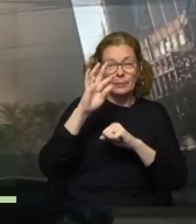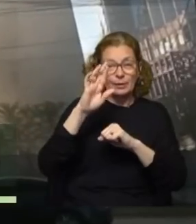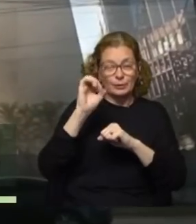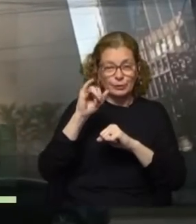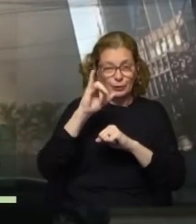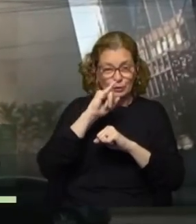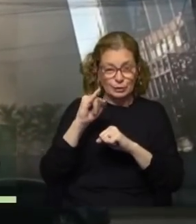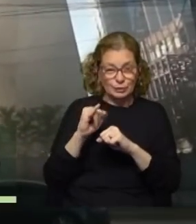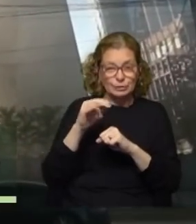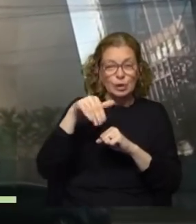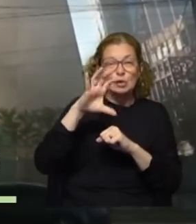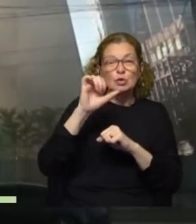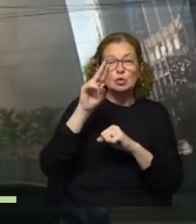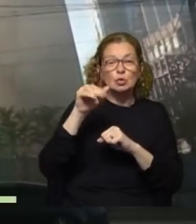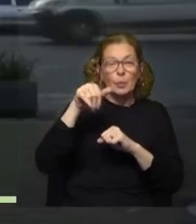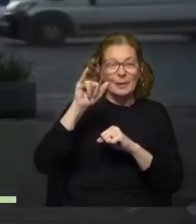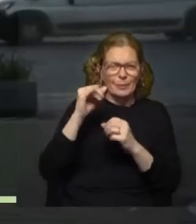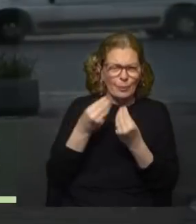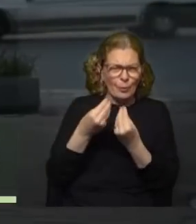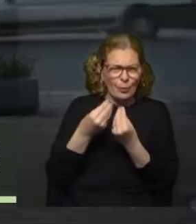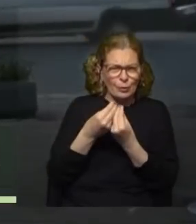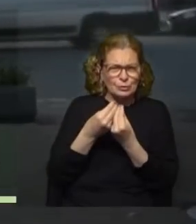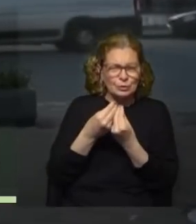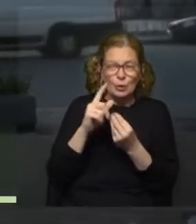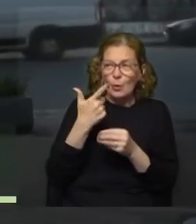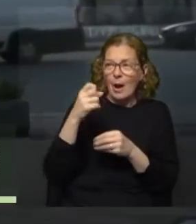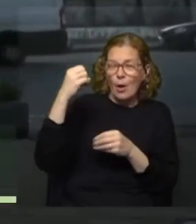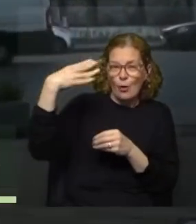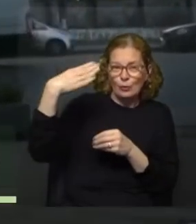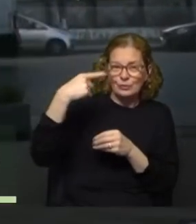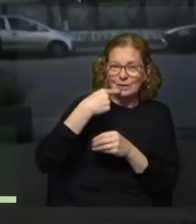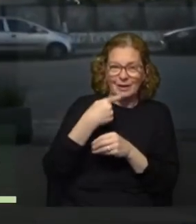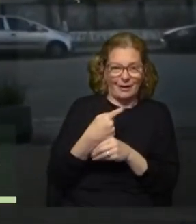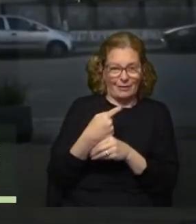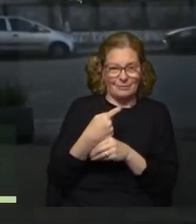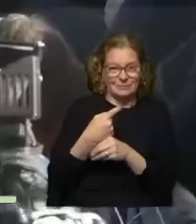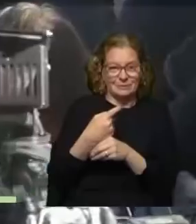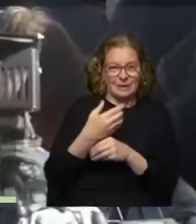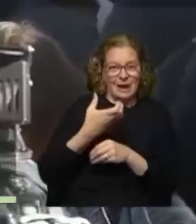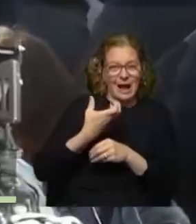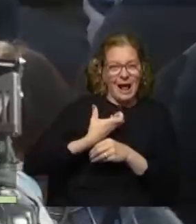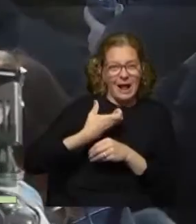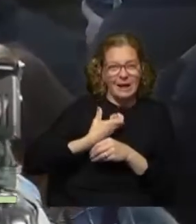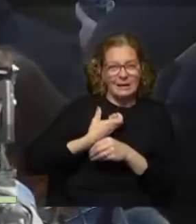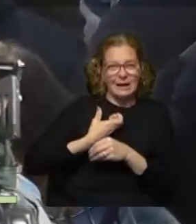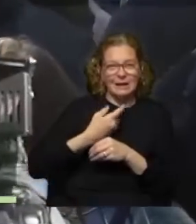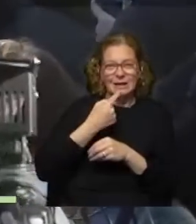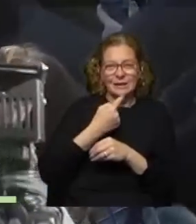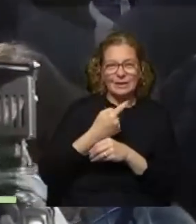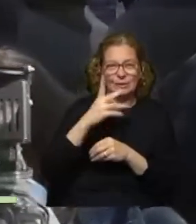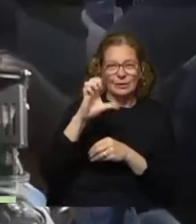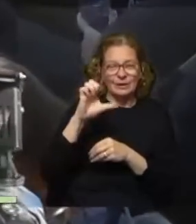y en el noreste por lo que cientos de localidades están sin electricidad según afirmó el alcalde de quiebre Vital y clichó